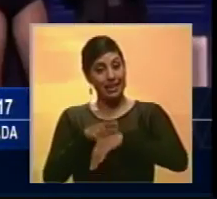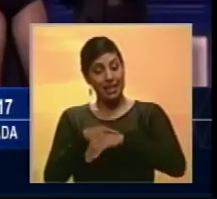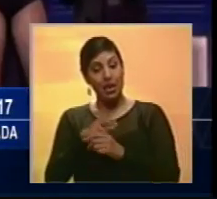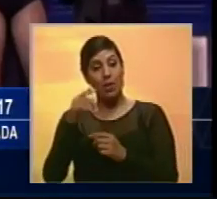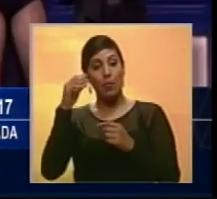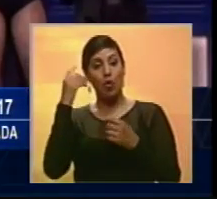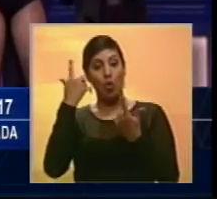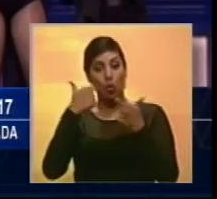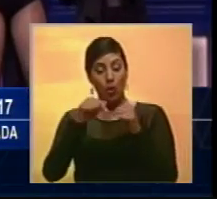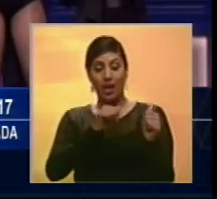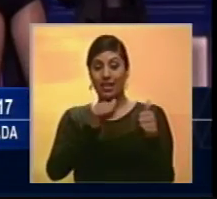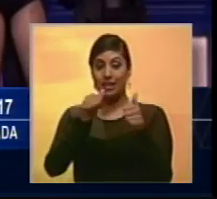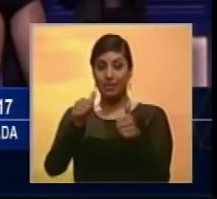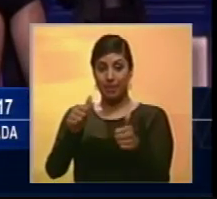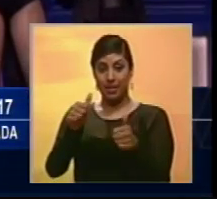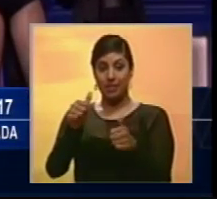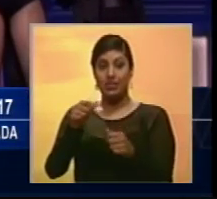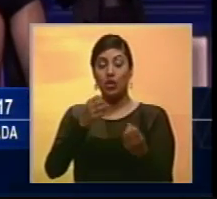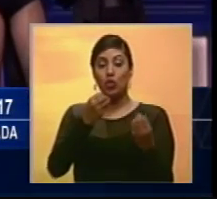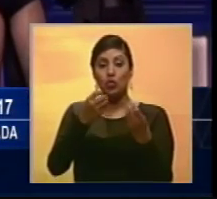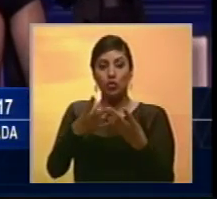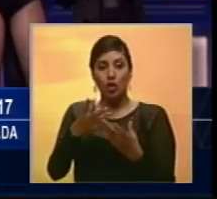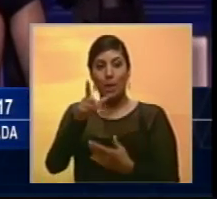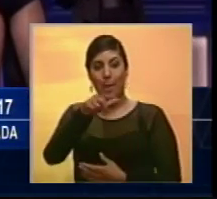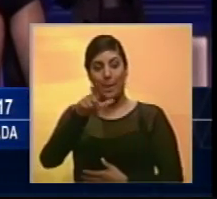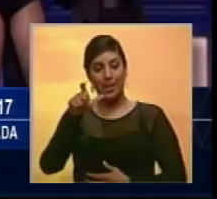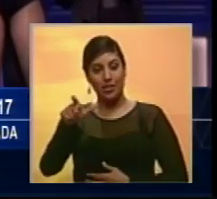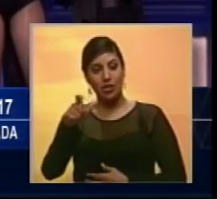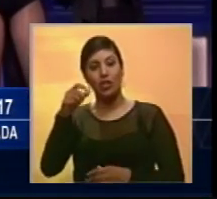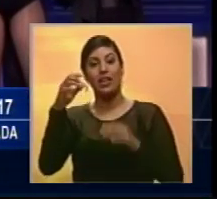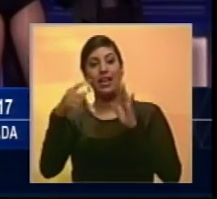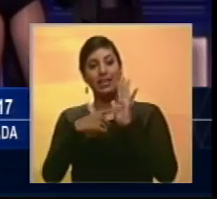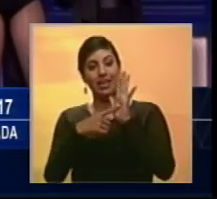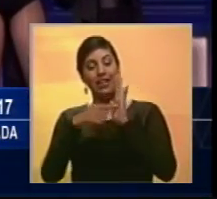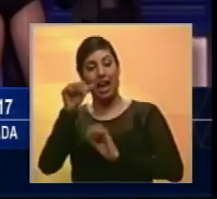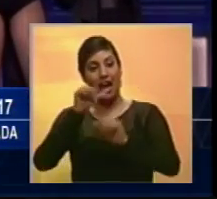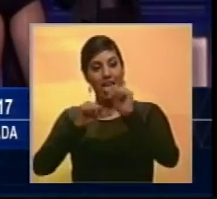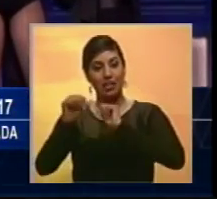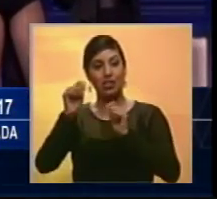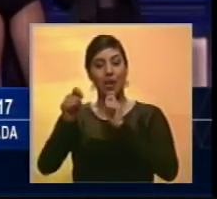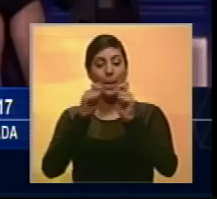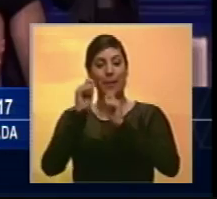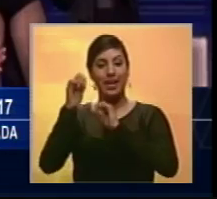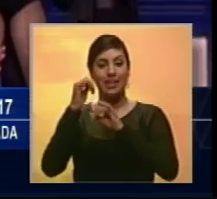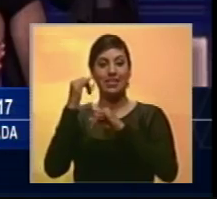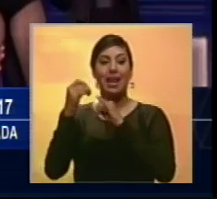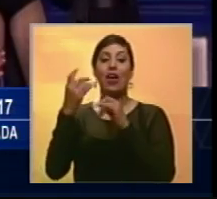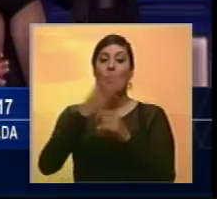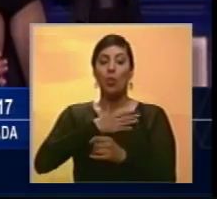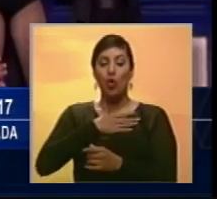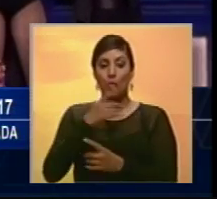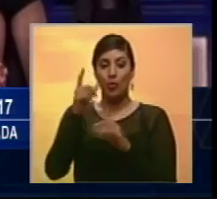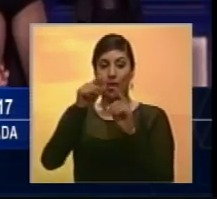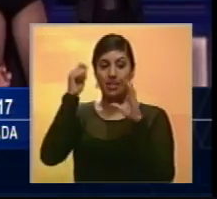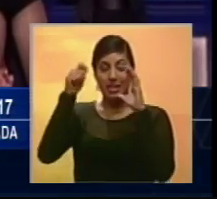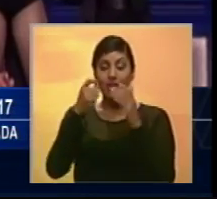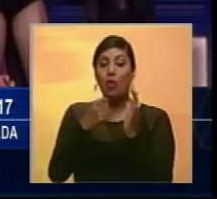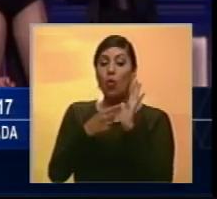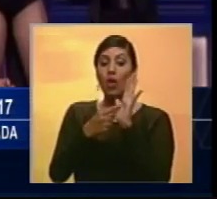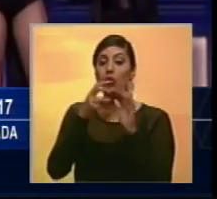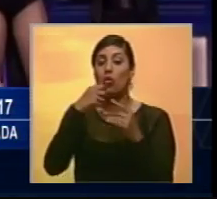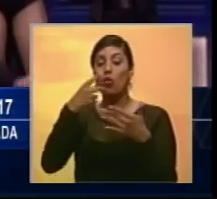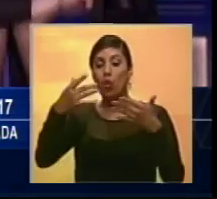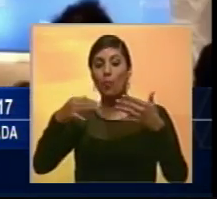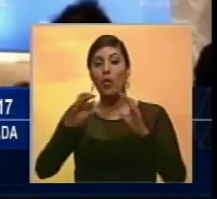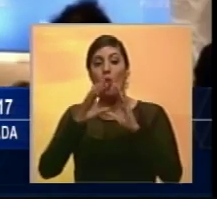Premio en Hollywood ha comenzado, con la entrega de los Critics' Choice Awards, y la Asociación de la Prensa Extranjera de Hollywood dio a conocer a los nominados a